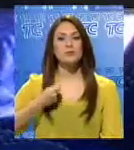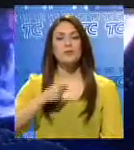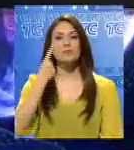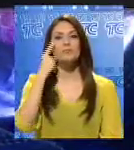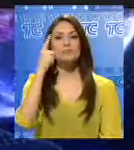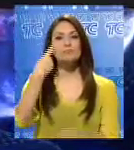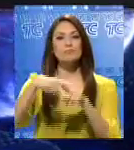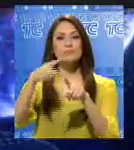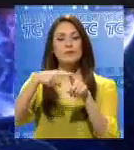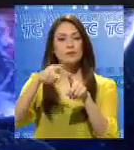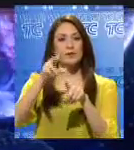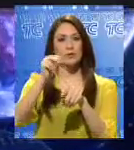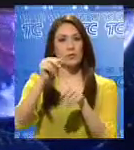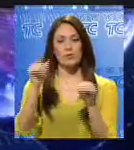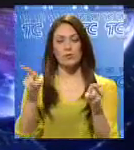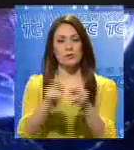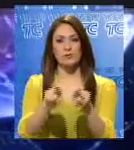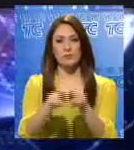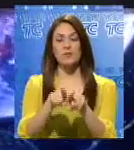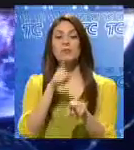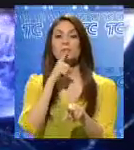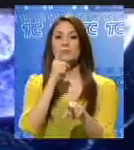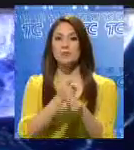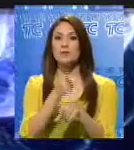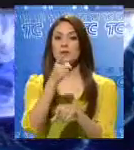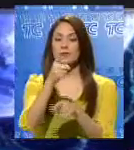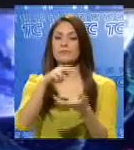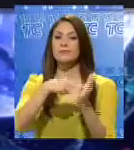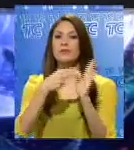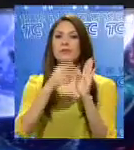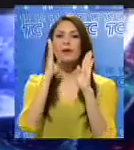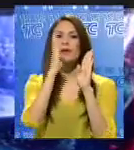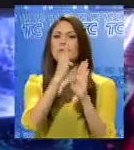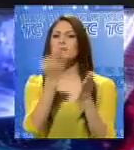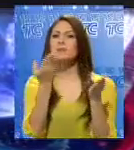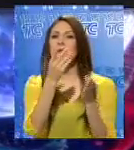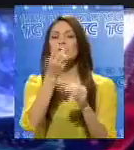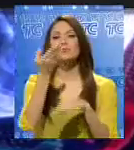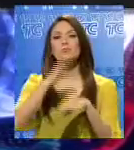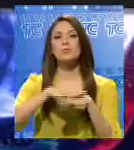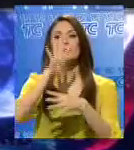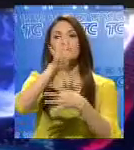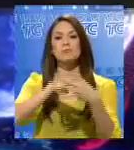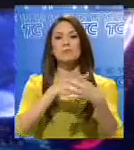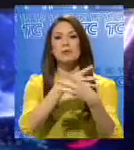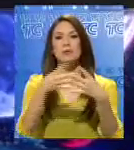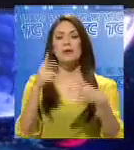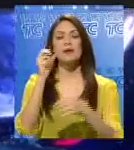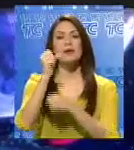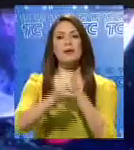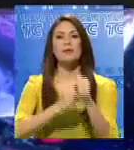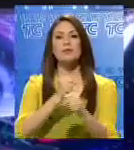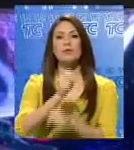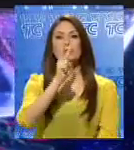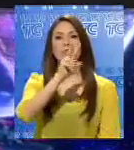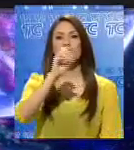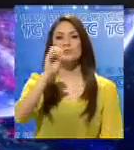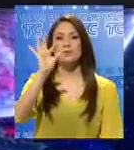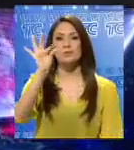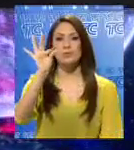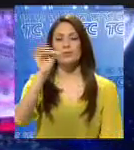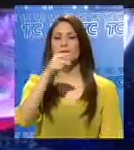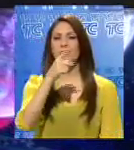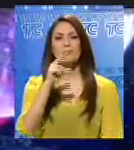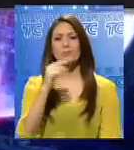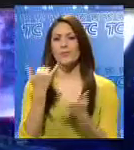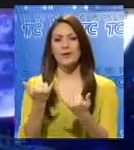de carrera no es la correcta, pues esta hace referencia a una tabla correspondiente al año 2009 que no es la